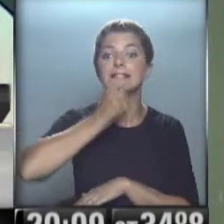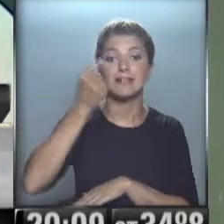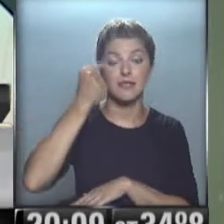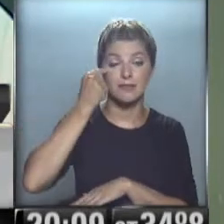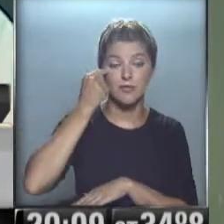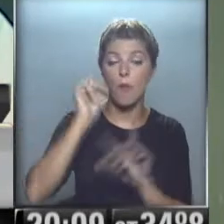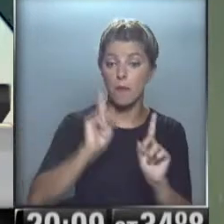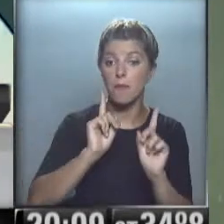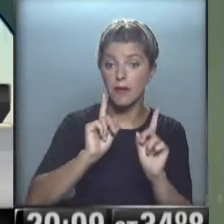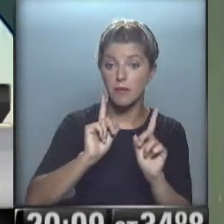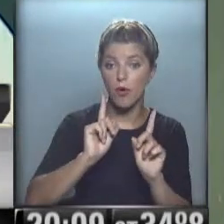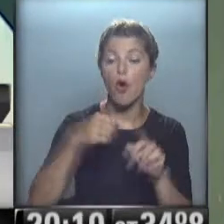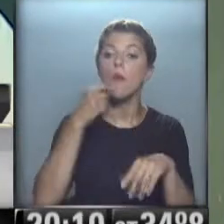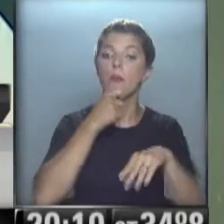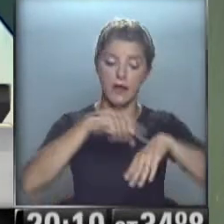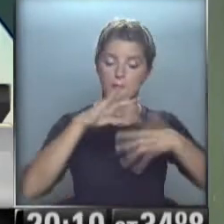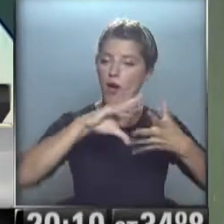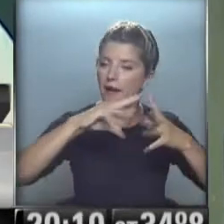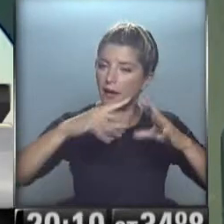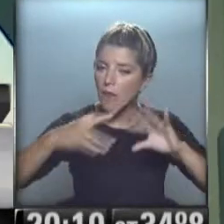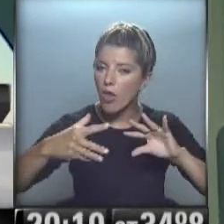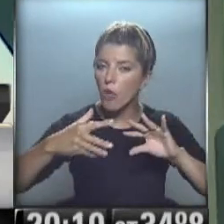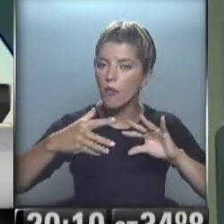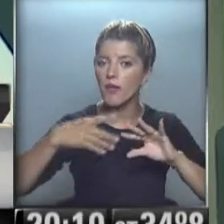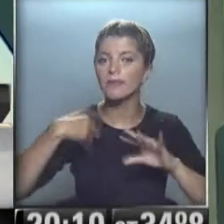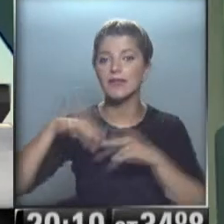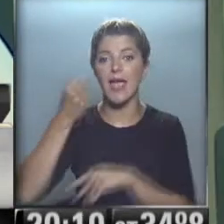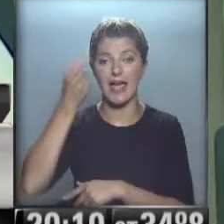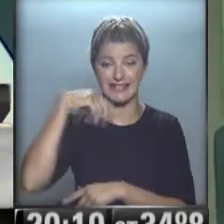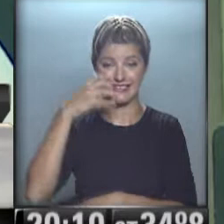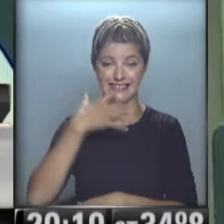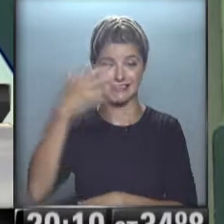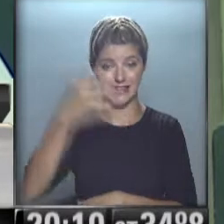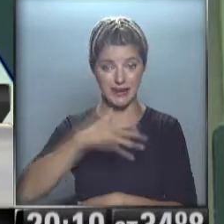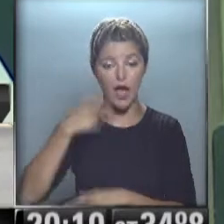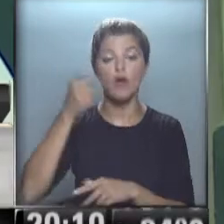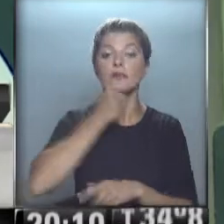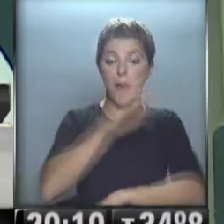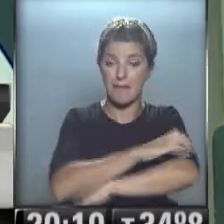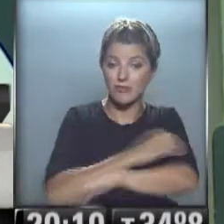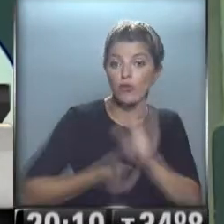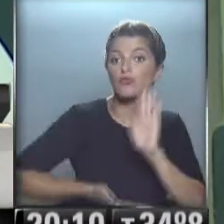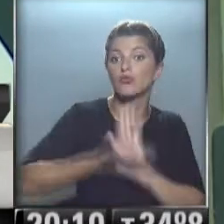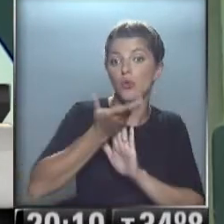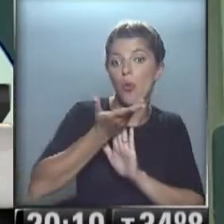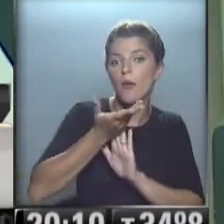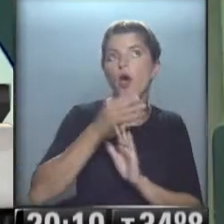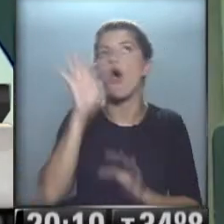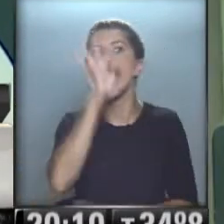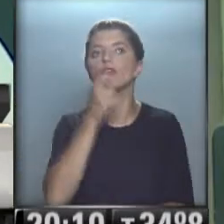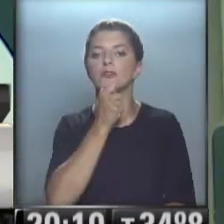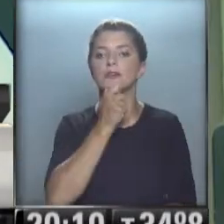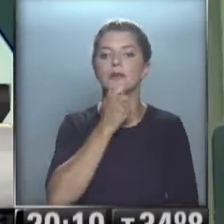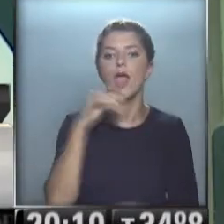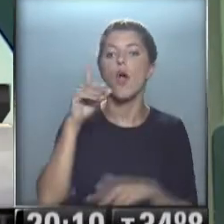se rozaron, la quemadura que se rozaron por la pirotecnia, o el sangrado intraocular que tienen, levanta presión, o por producto del traumatismo, por